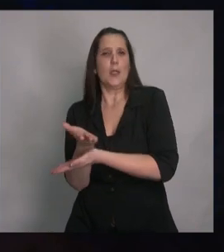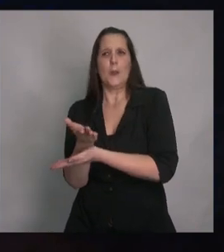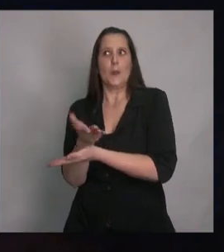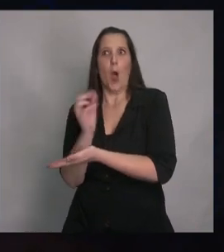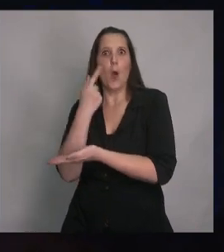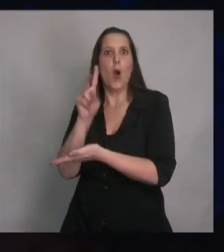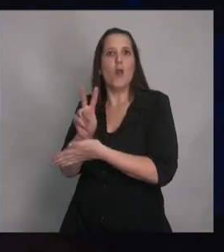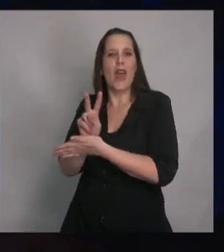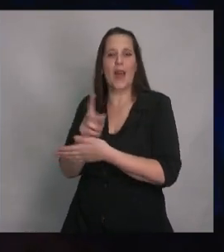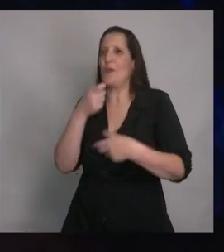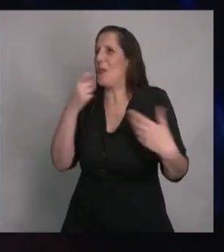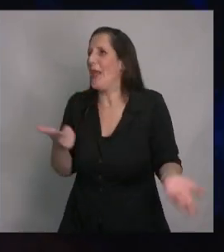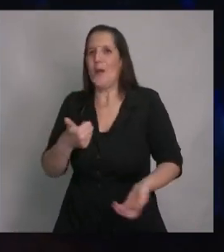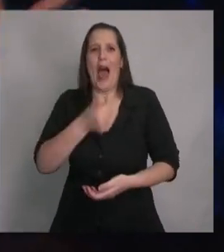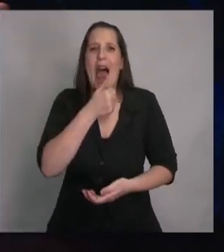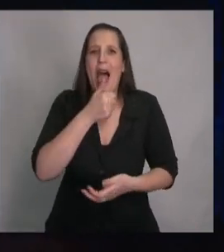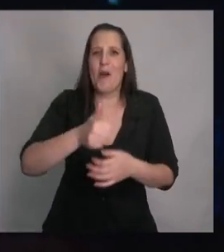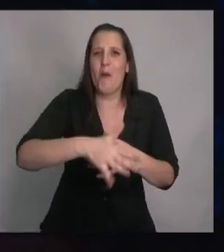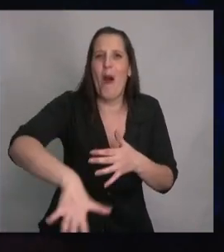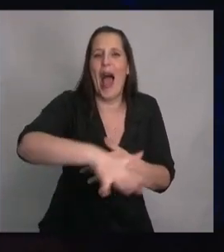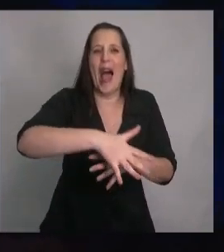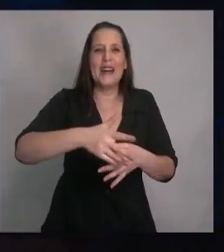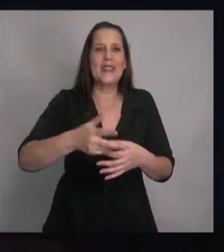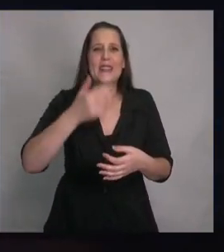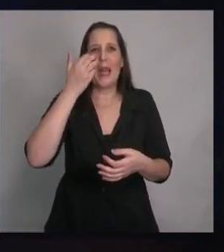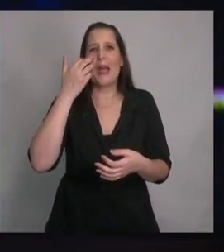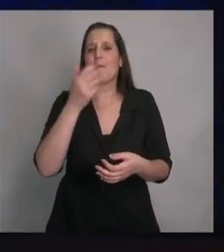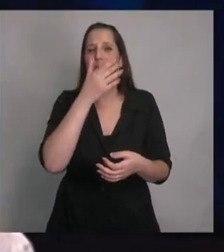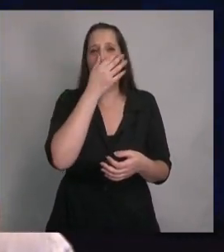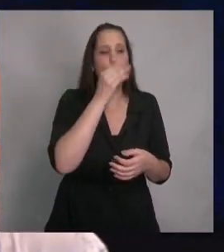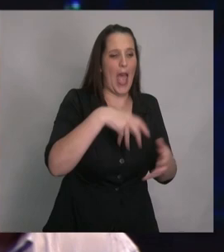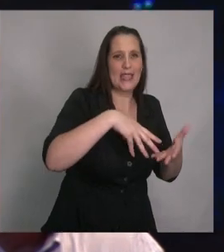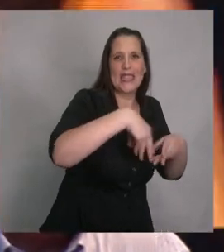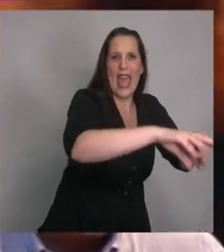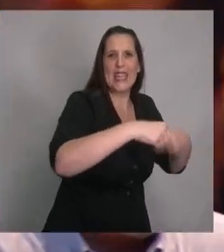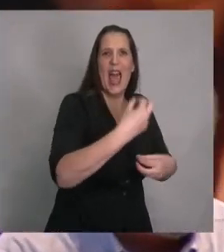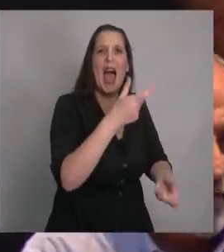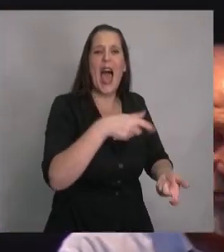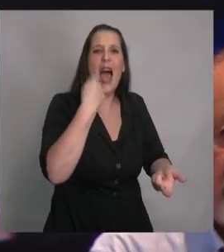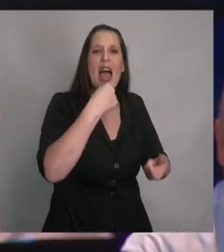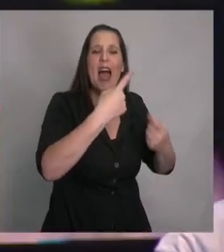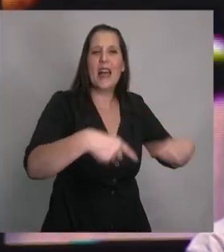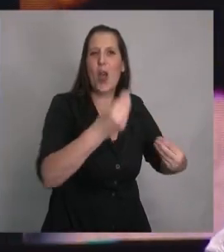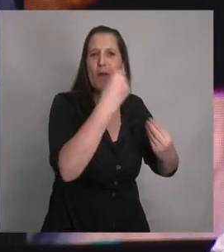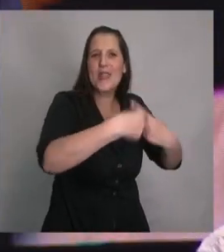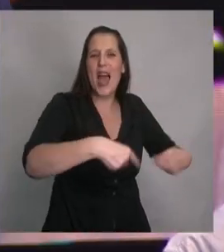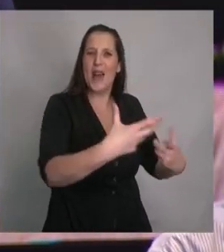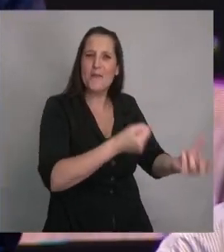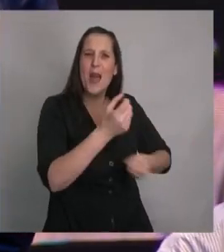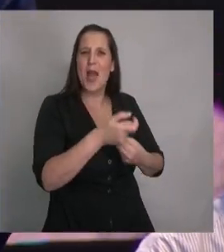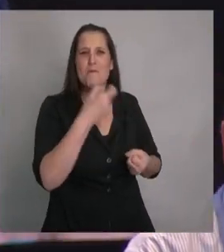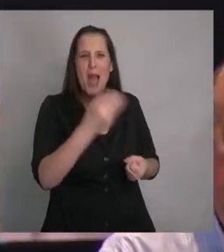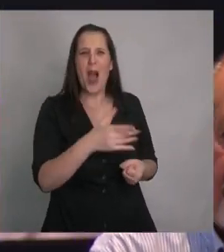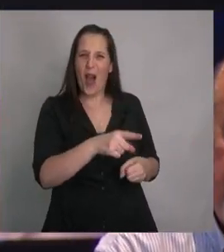del agua que propugnar porque la tierra produzca alimentos para los seres humanos antes que